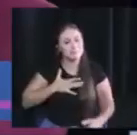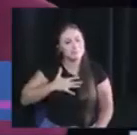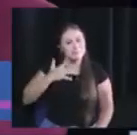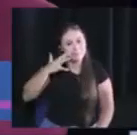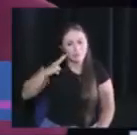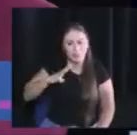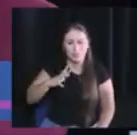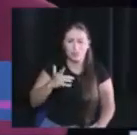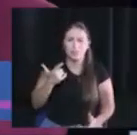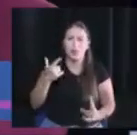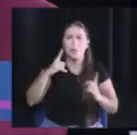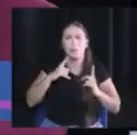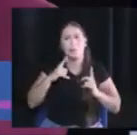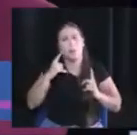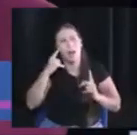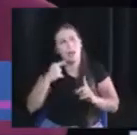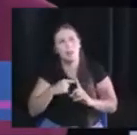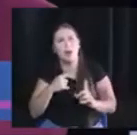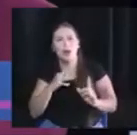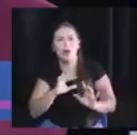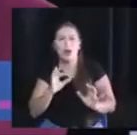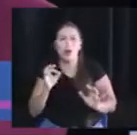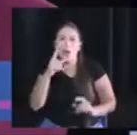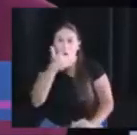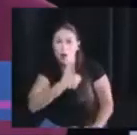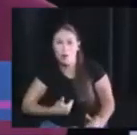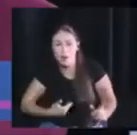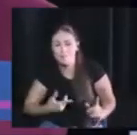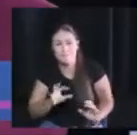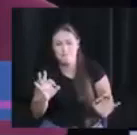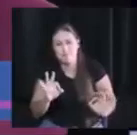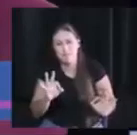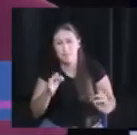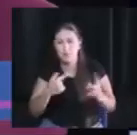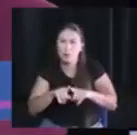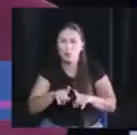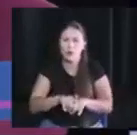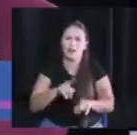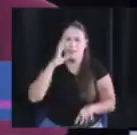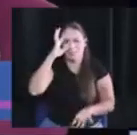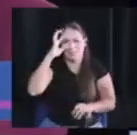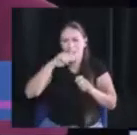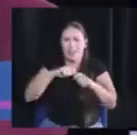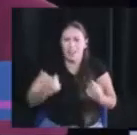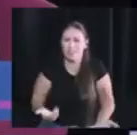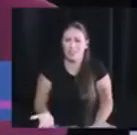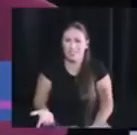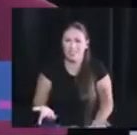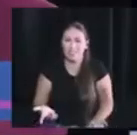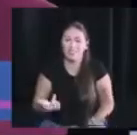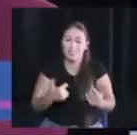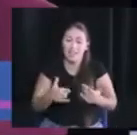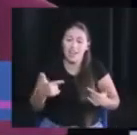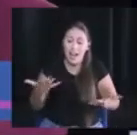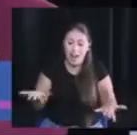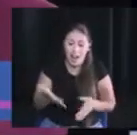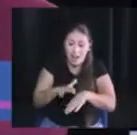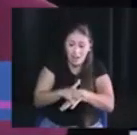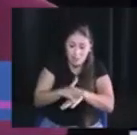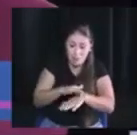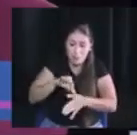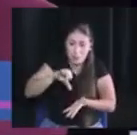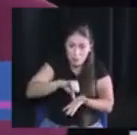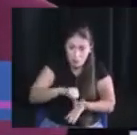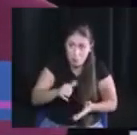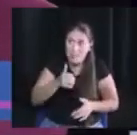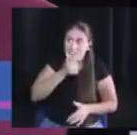tengo ninguna expectativa en quienes nos gobiernan, es increíble. En este momento del país